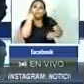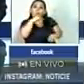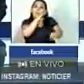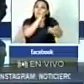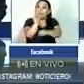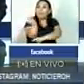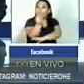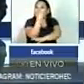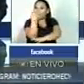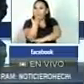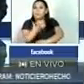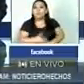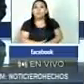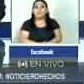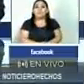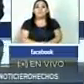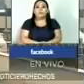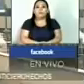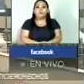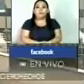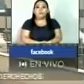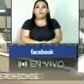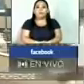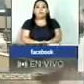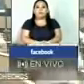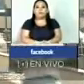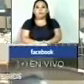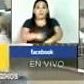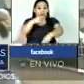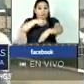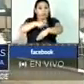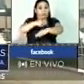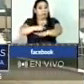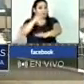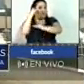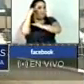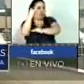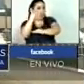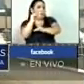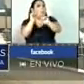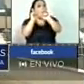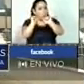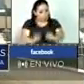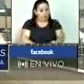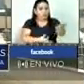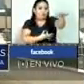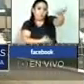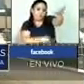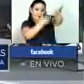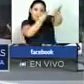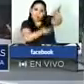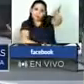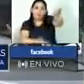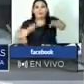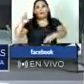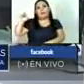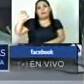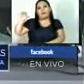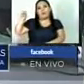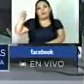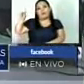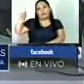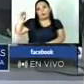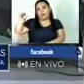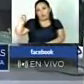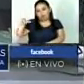generada por el coronavirus. El plazo para presentar la declaración y pago del impuesto sobre la renta,